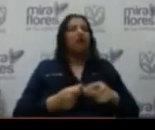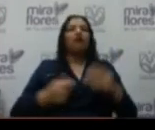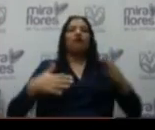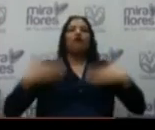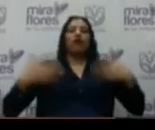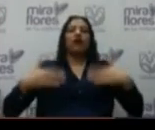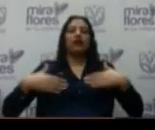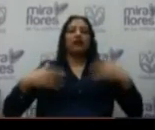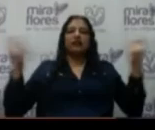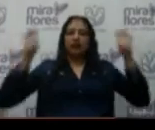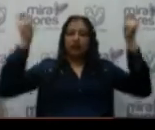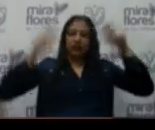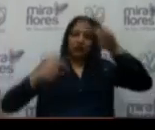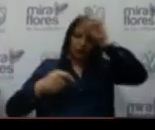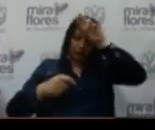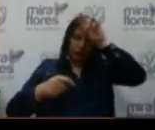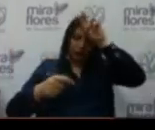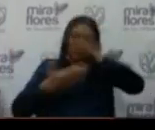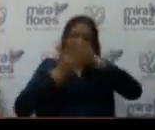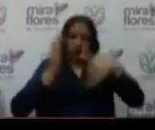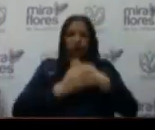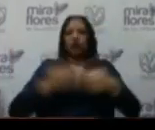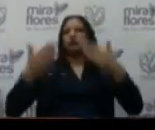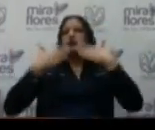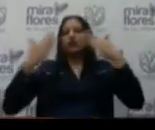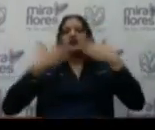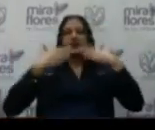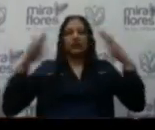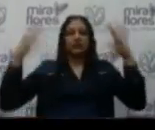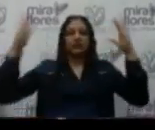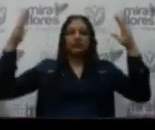fiestas patrias para todos. Muchas gracias.